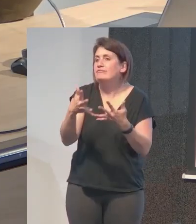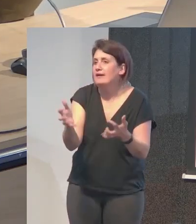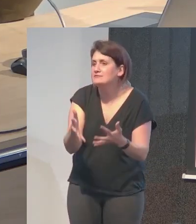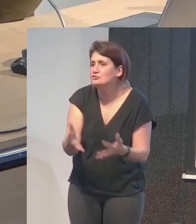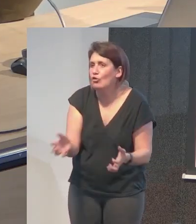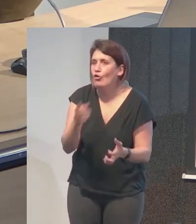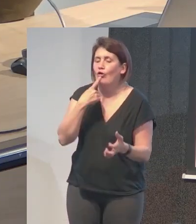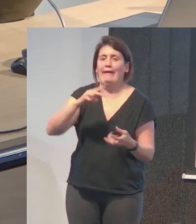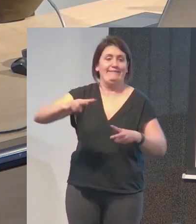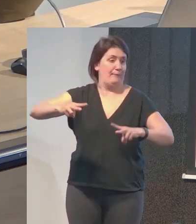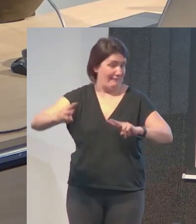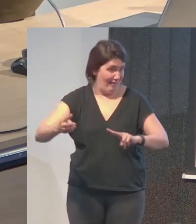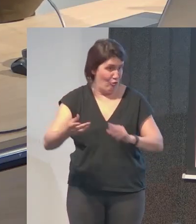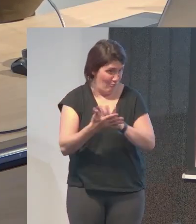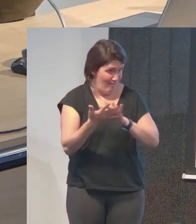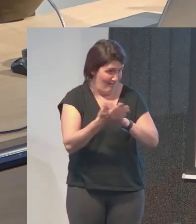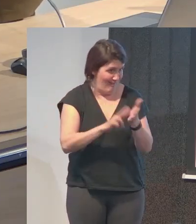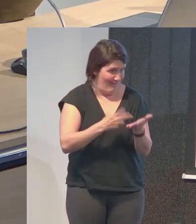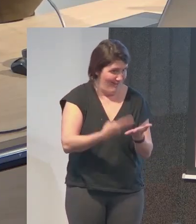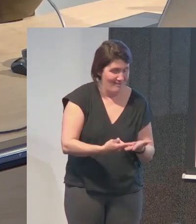texto interpretado,